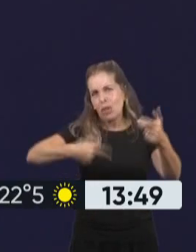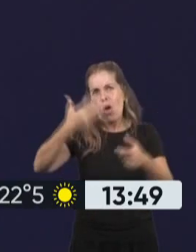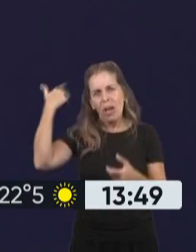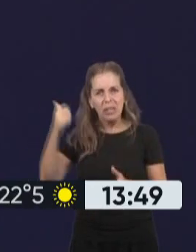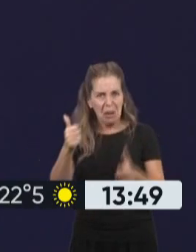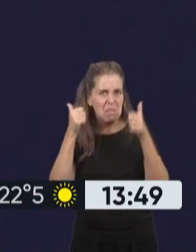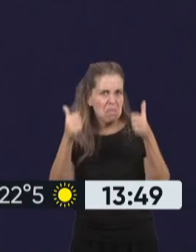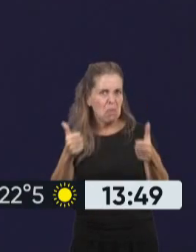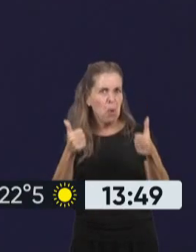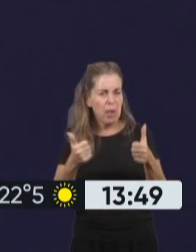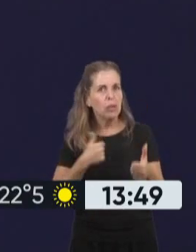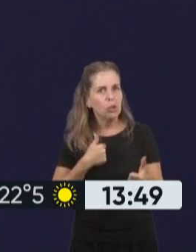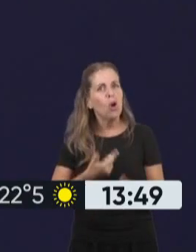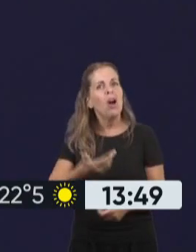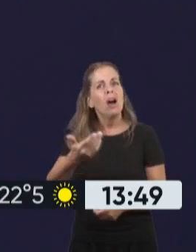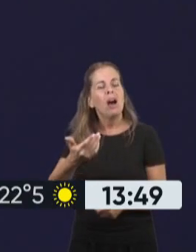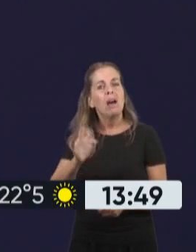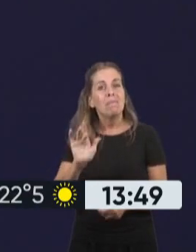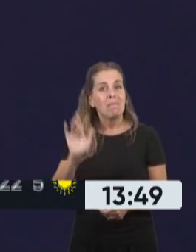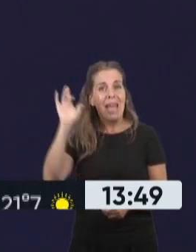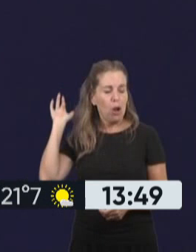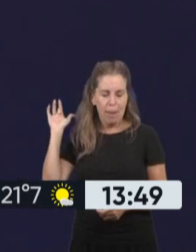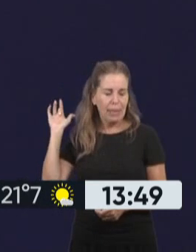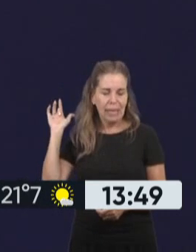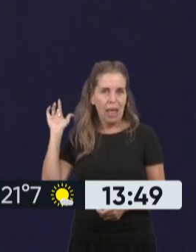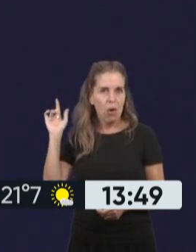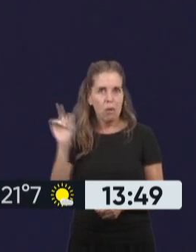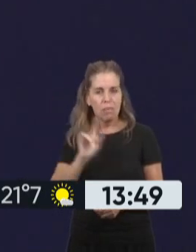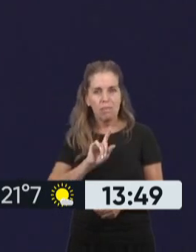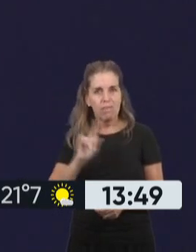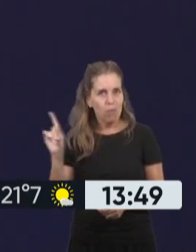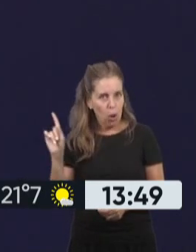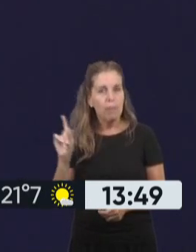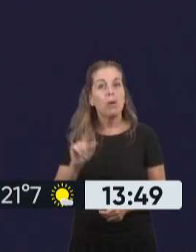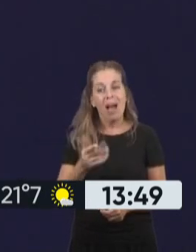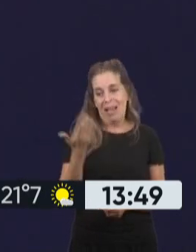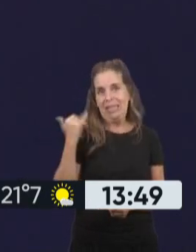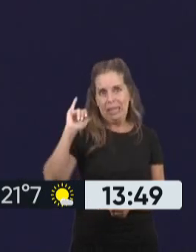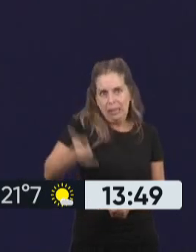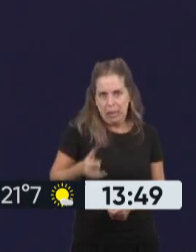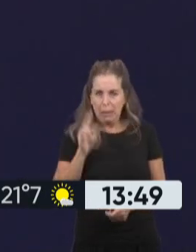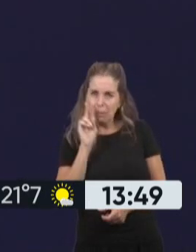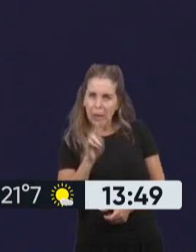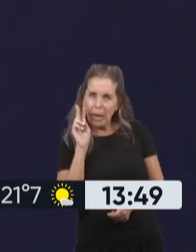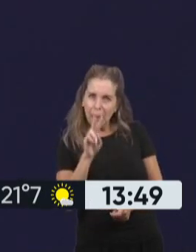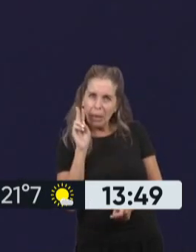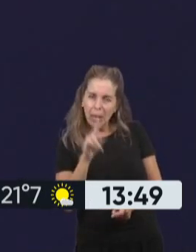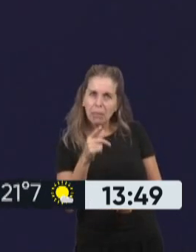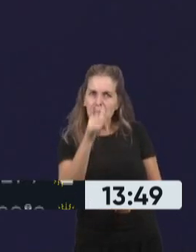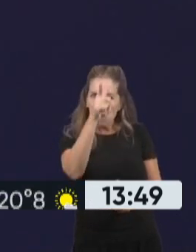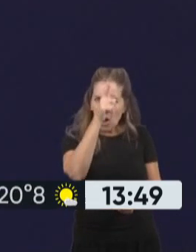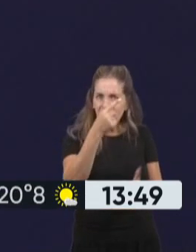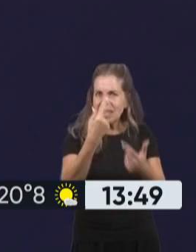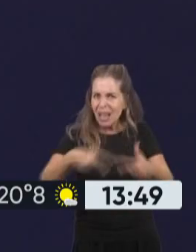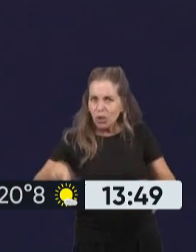ayer la otra vez no había tenido la oportunidad. Ayer me dediqué a seguir el operativo y lo